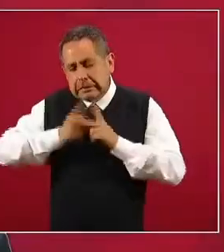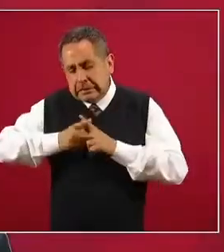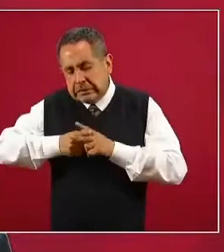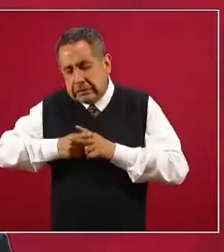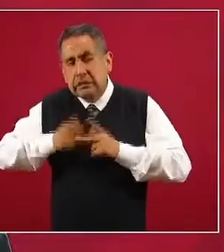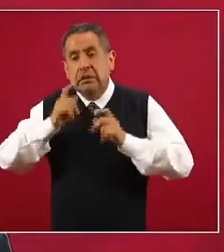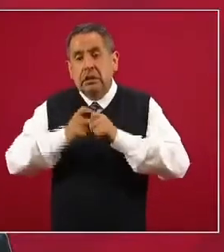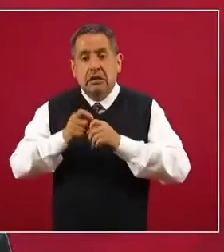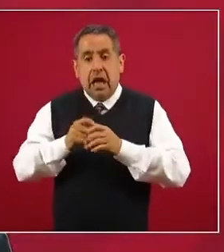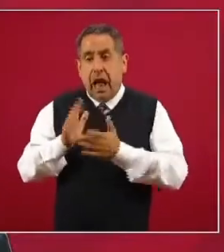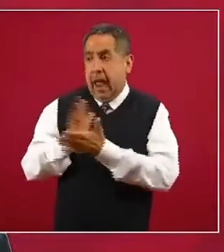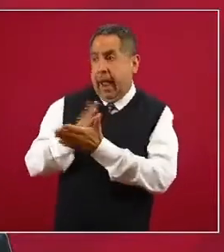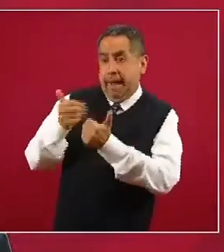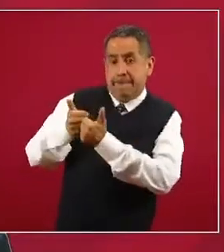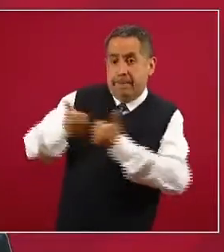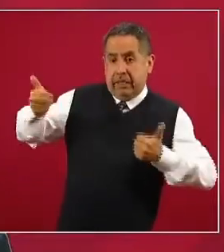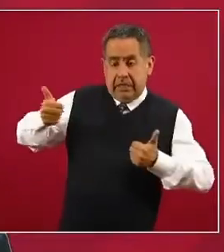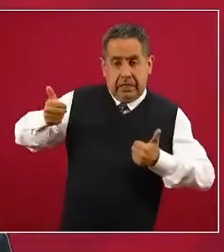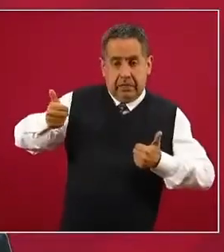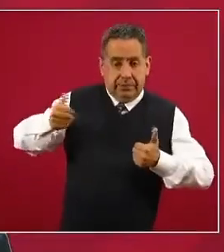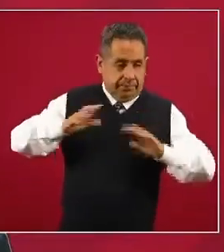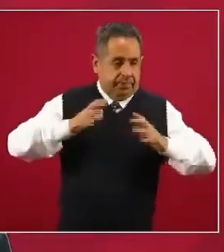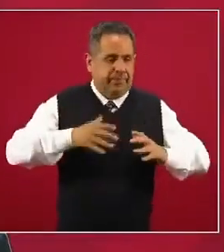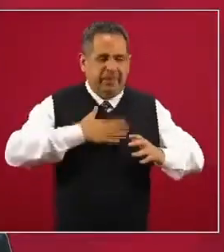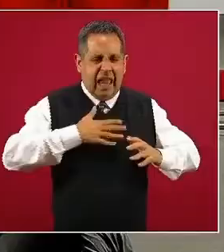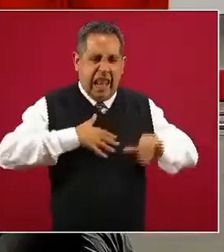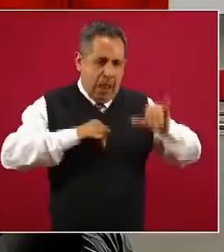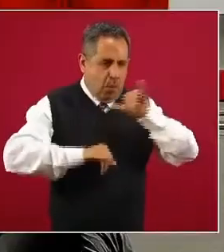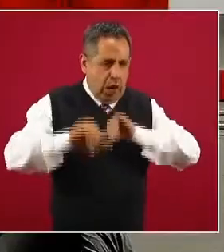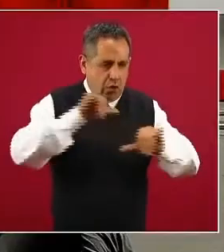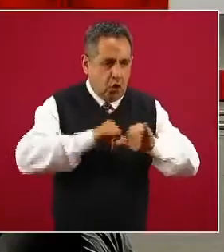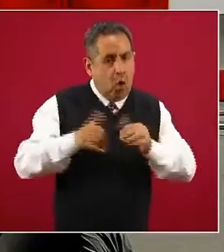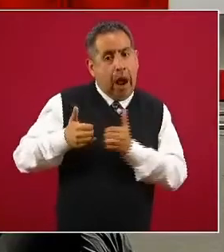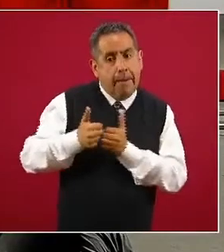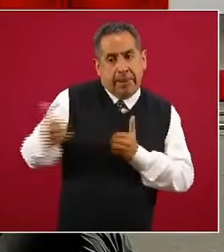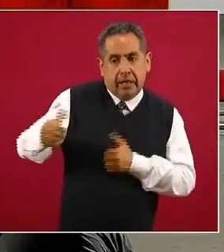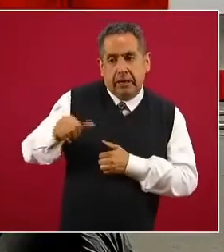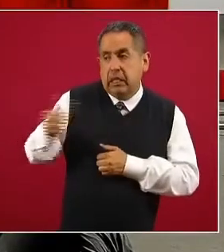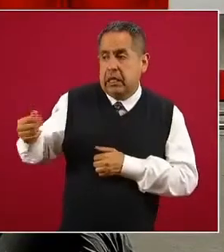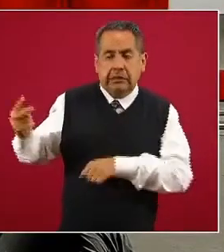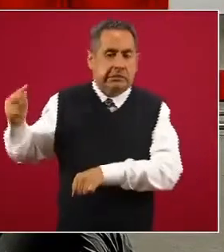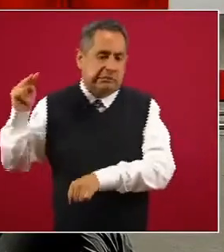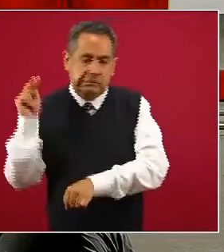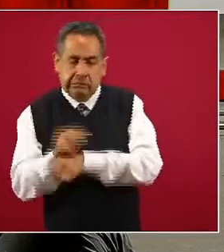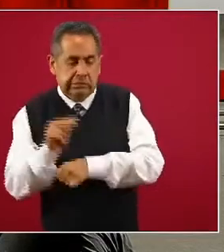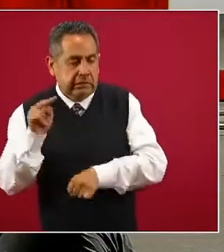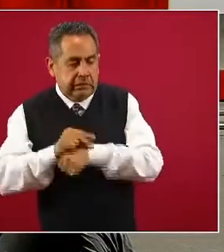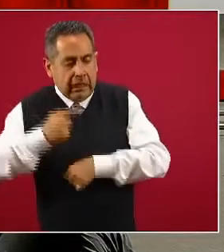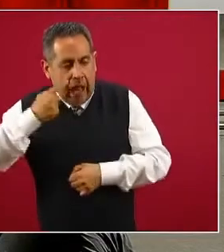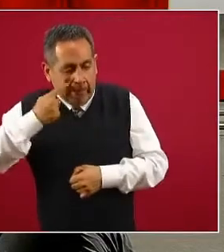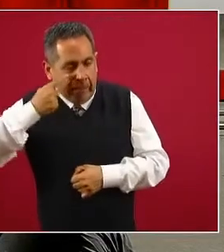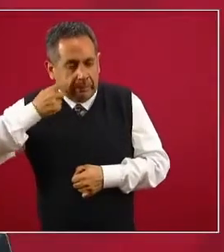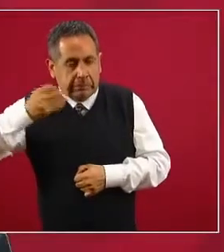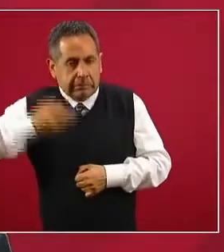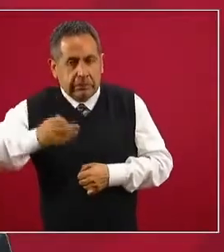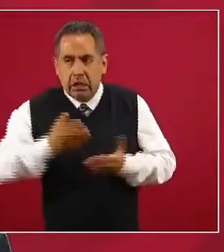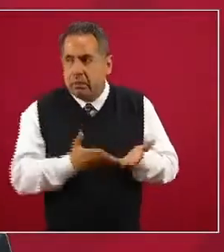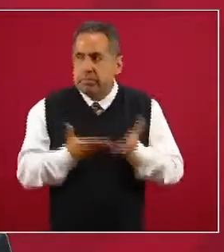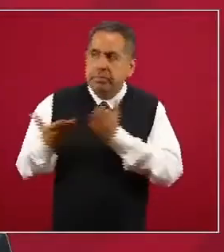entidad independiente de las personas investigadoras responsables del estudio, a quien se le